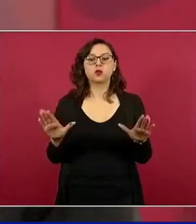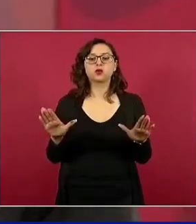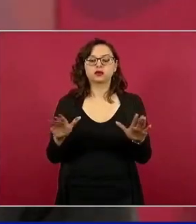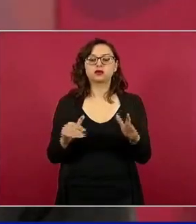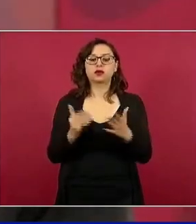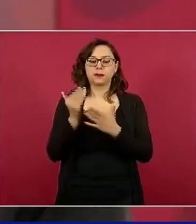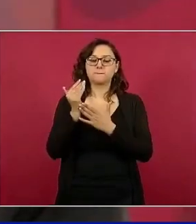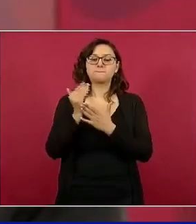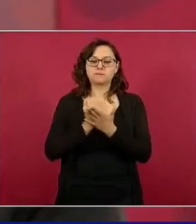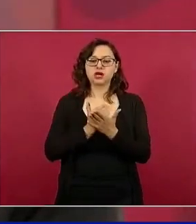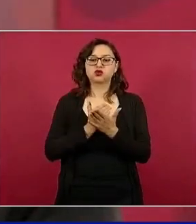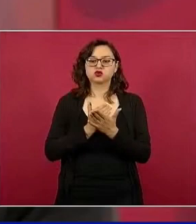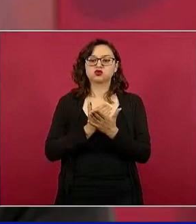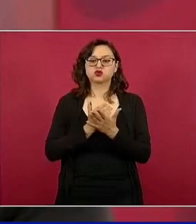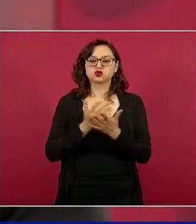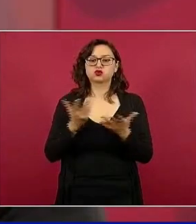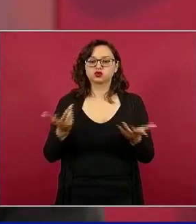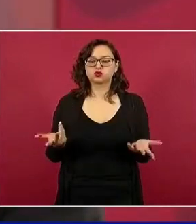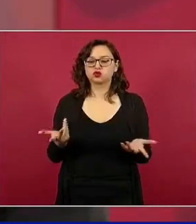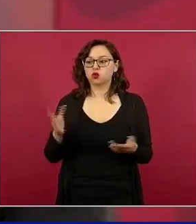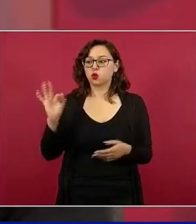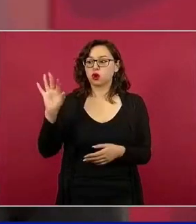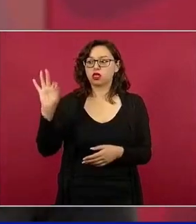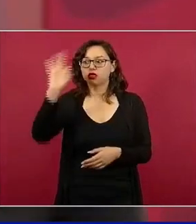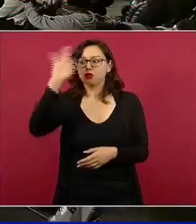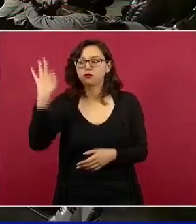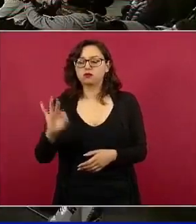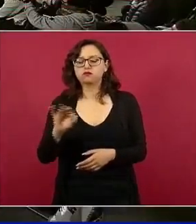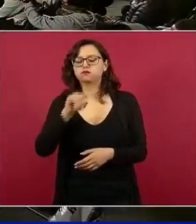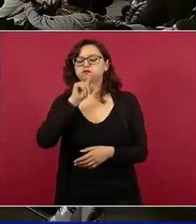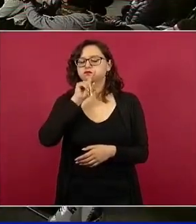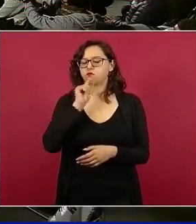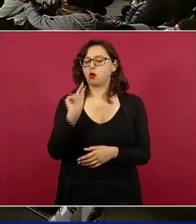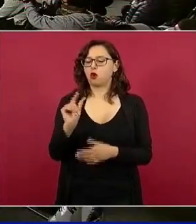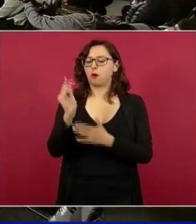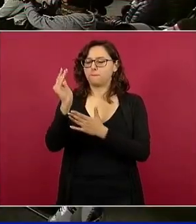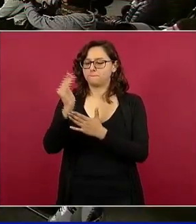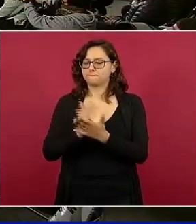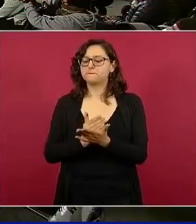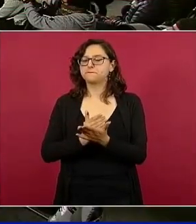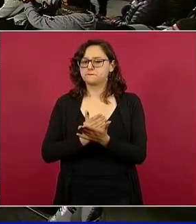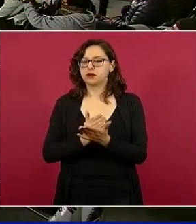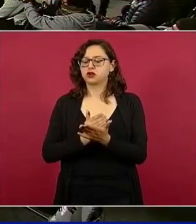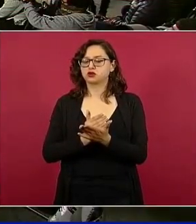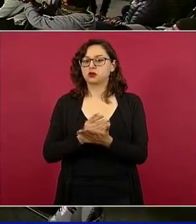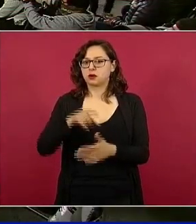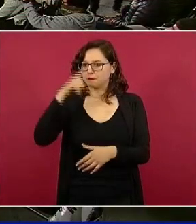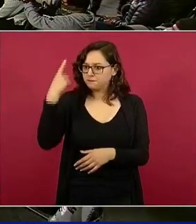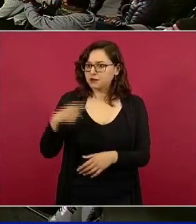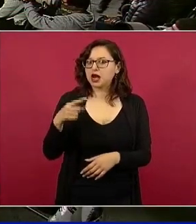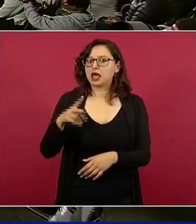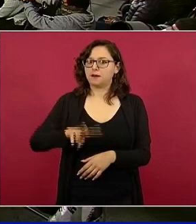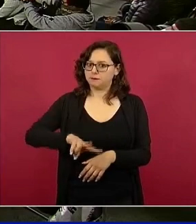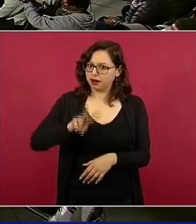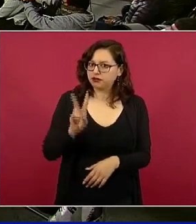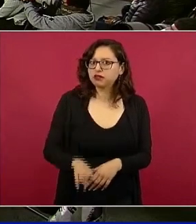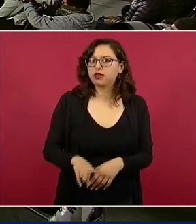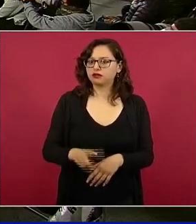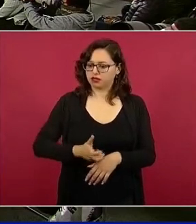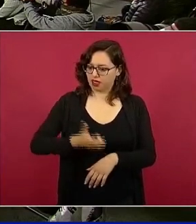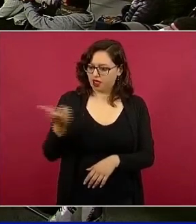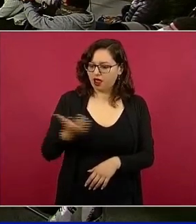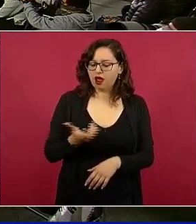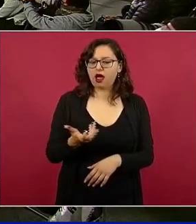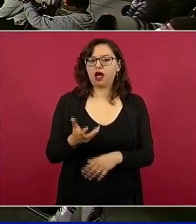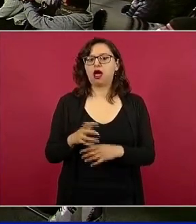reducirse a que no sea el 40, a que sea el 30 y si se puede